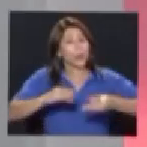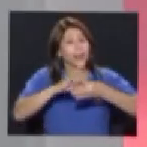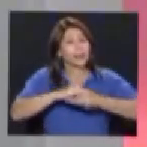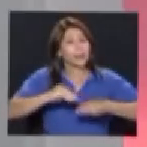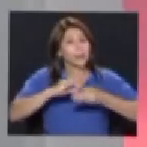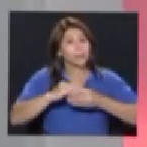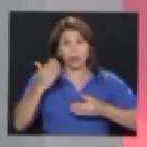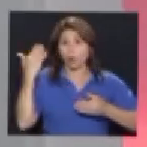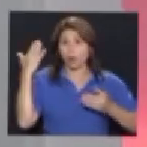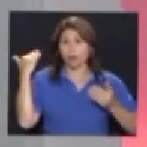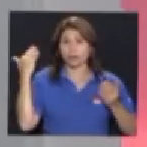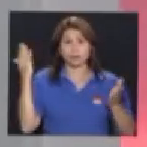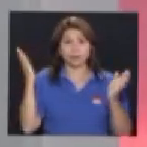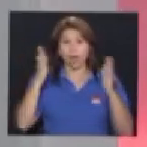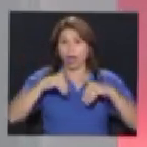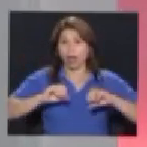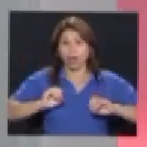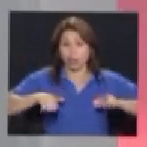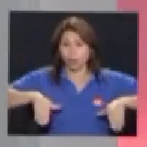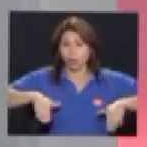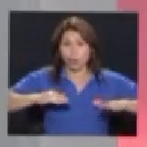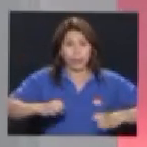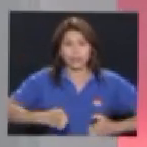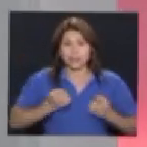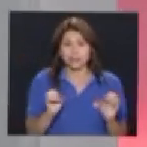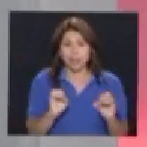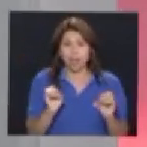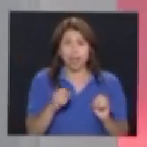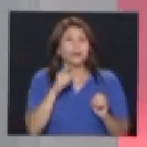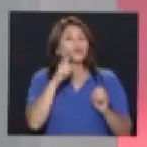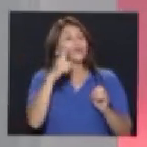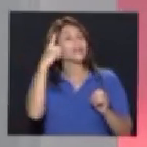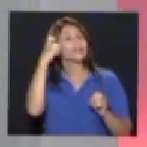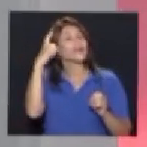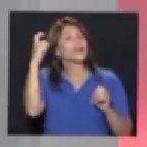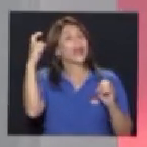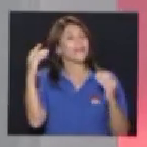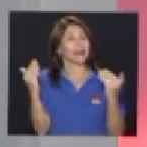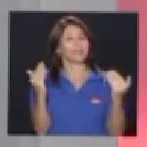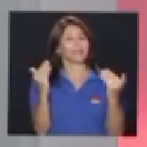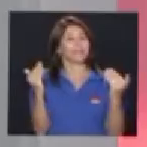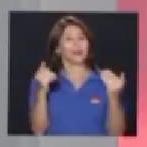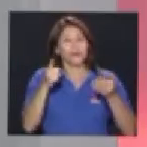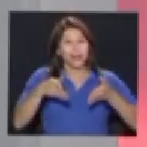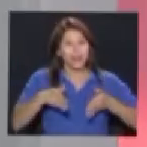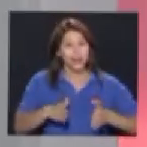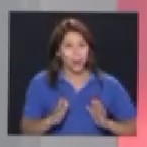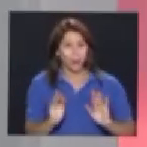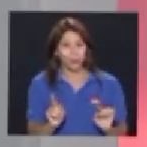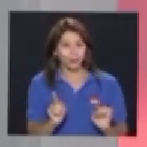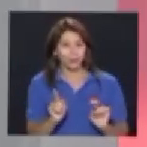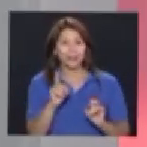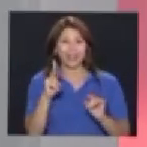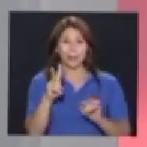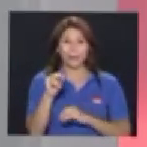todavía no existía, y si usted soñaba con tener un hijo que llegara a 20 años,